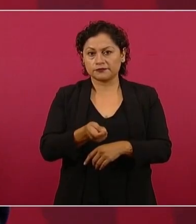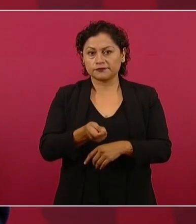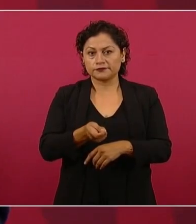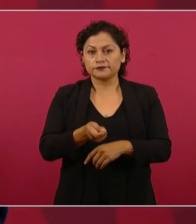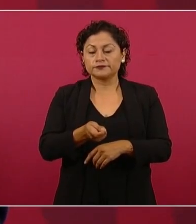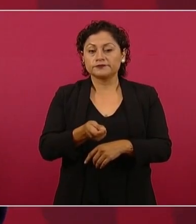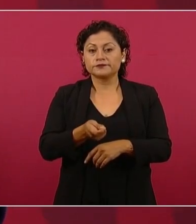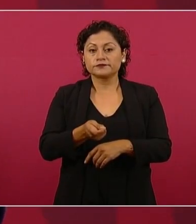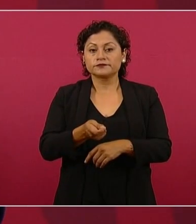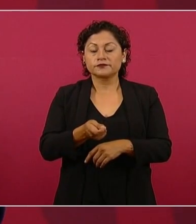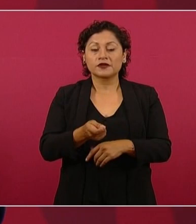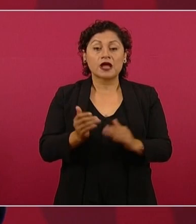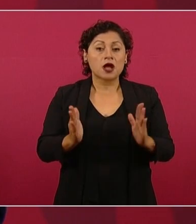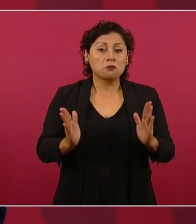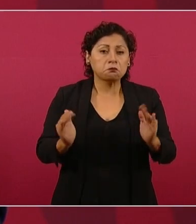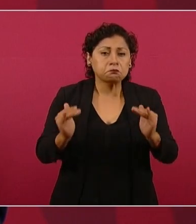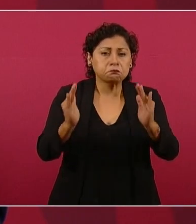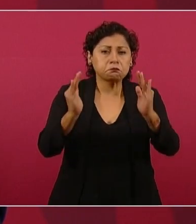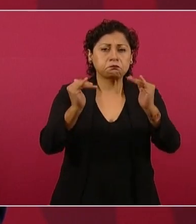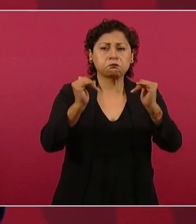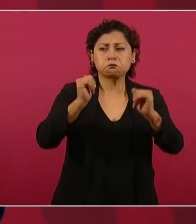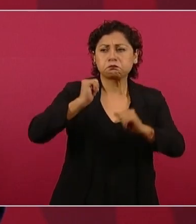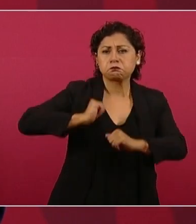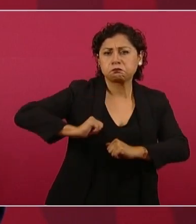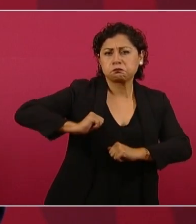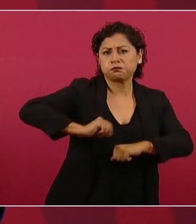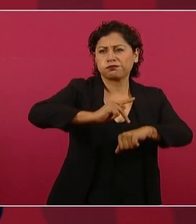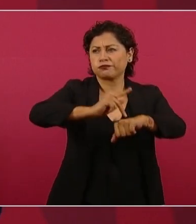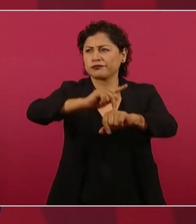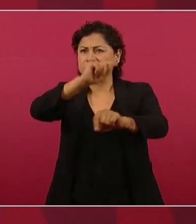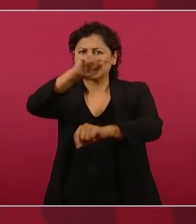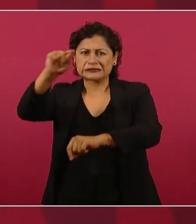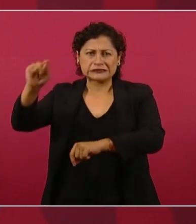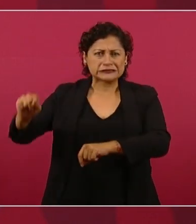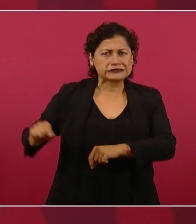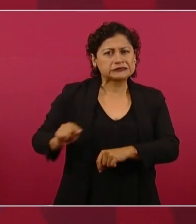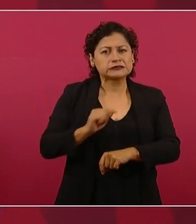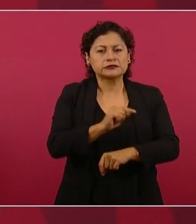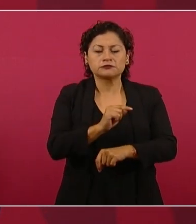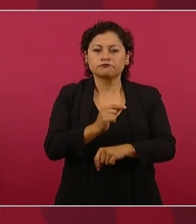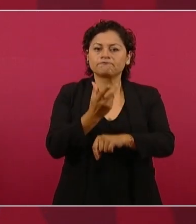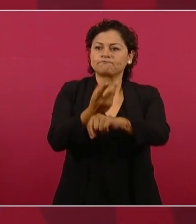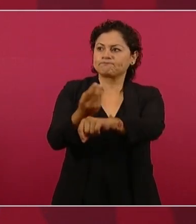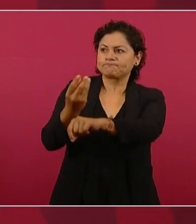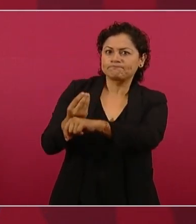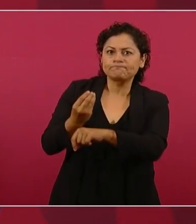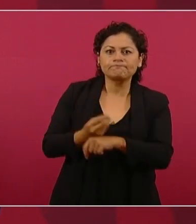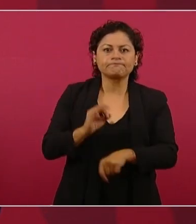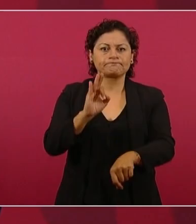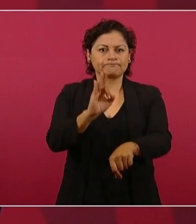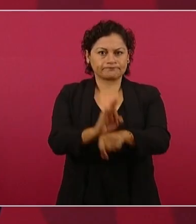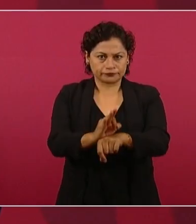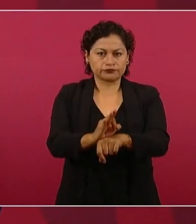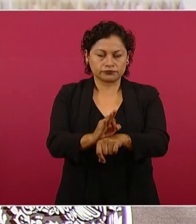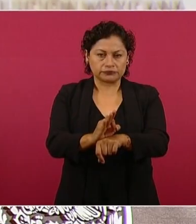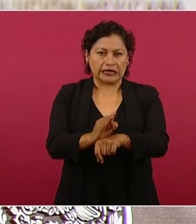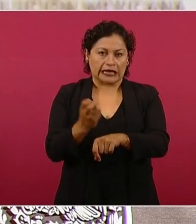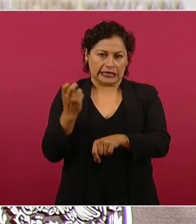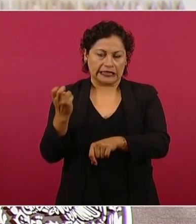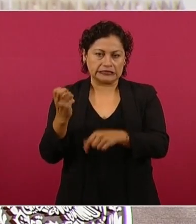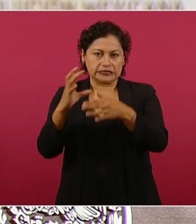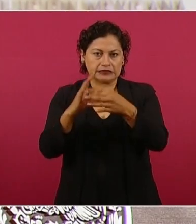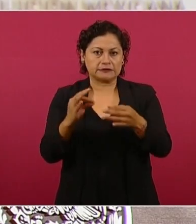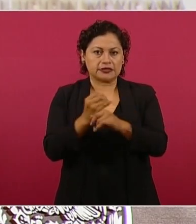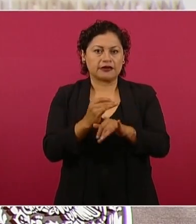zonas arqueológicas en la ruta del Tren Maya,